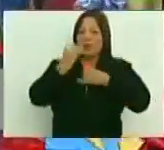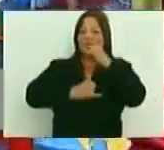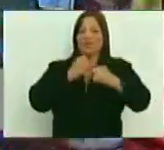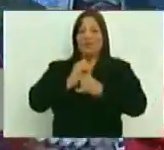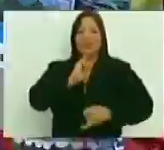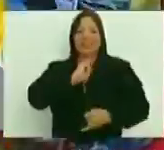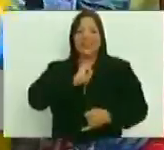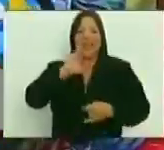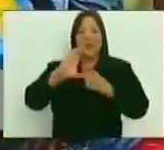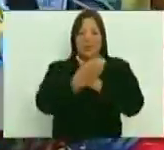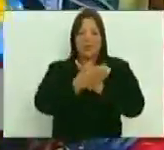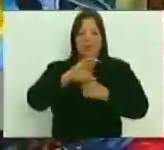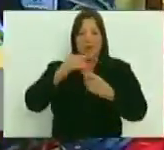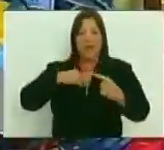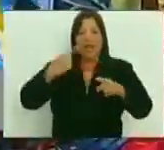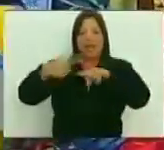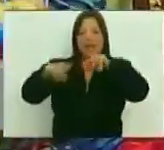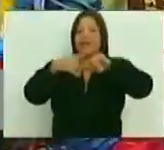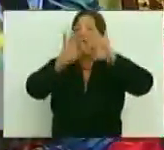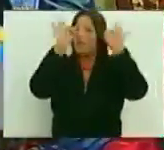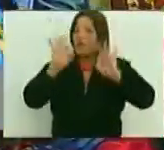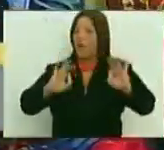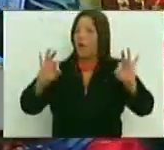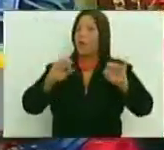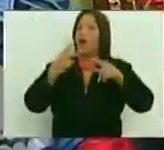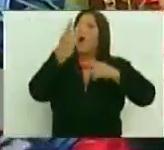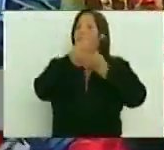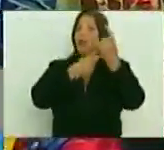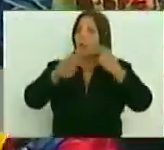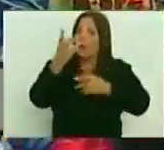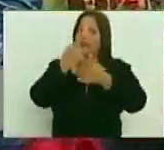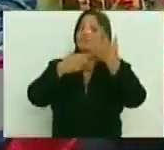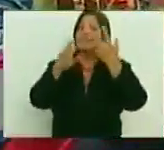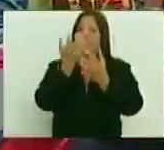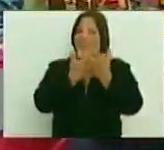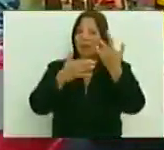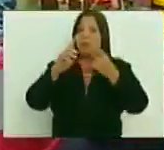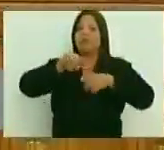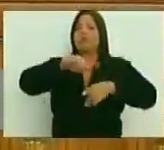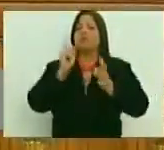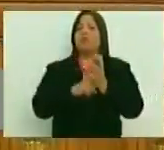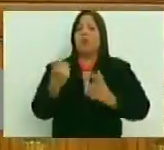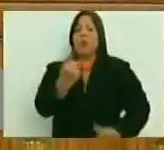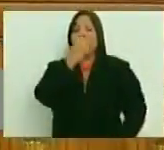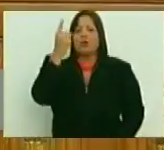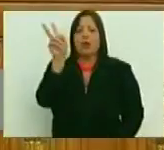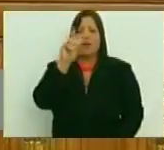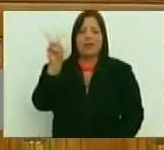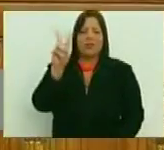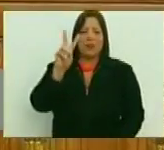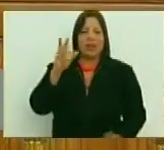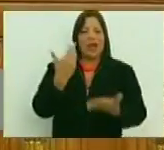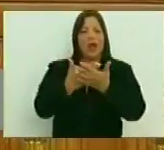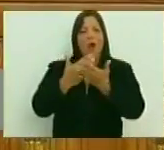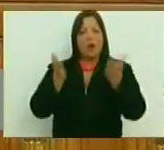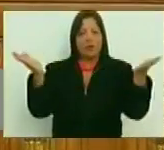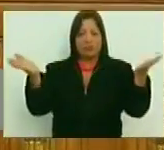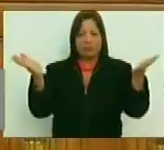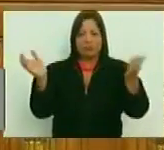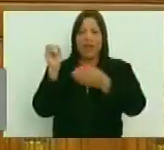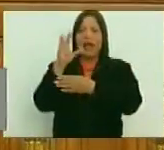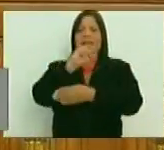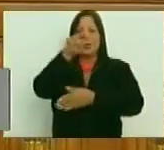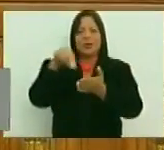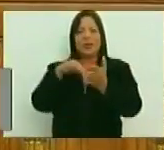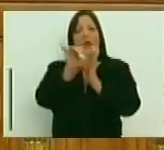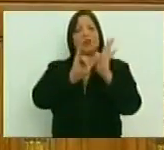y expresión de lo multiétnico, pluricultural que nos caracteriza como un solo Venezuela. Y hoy es tomada la Asamblea